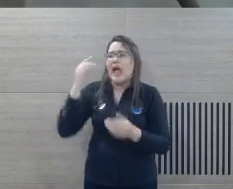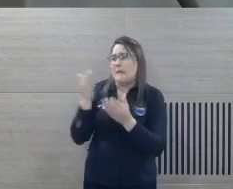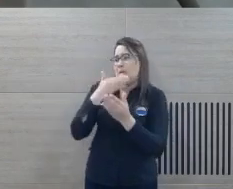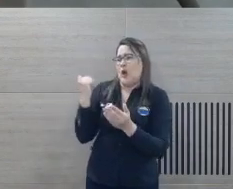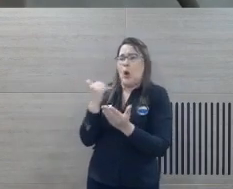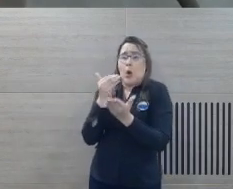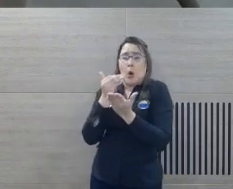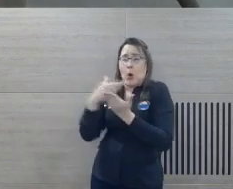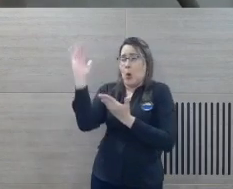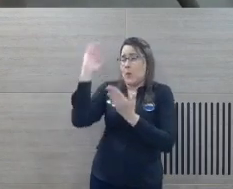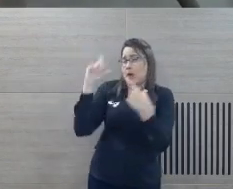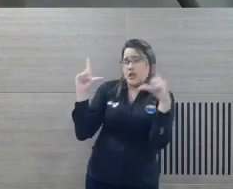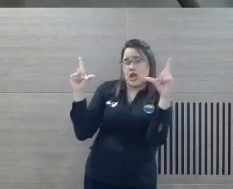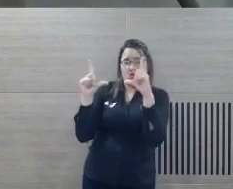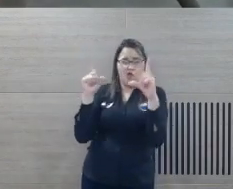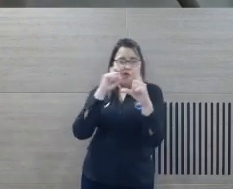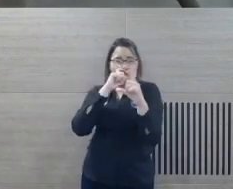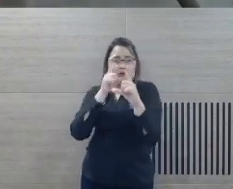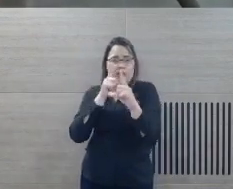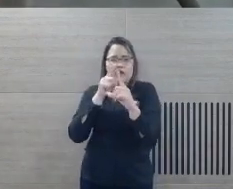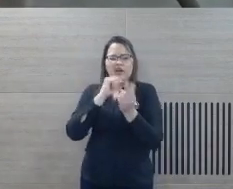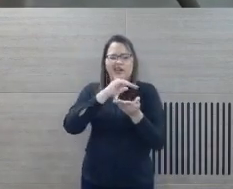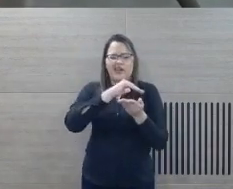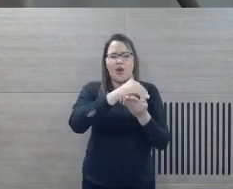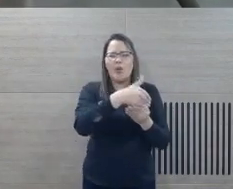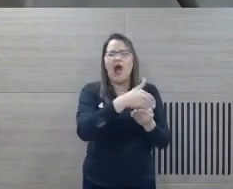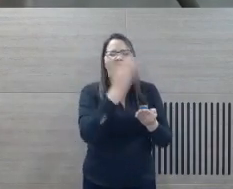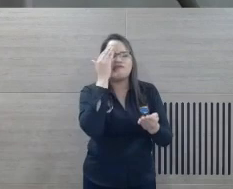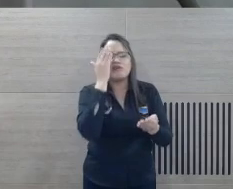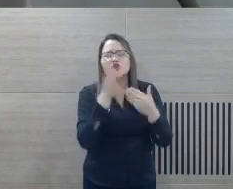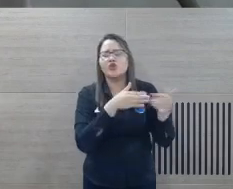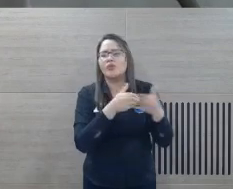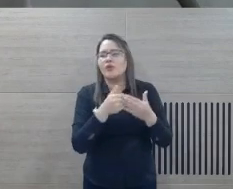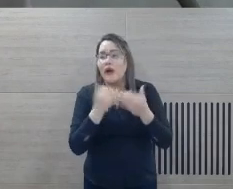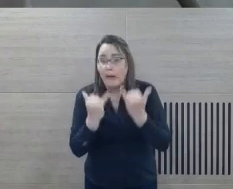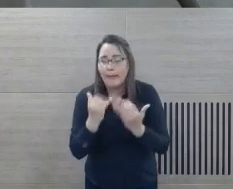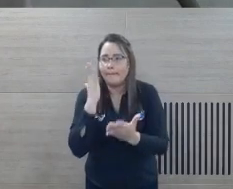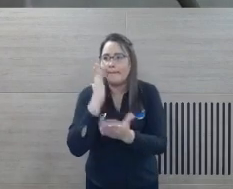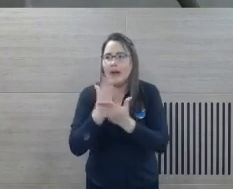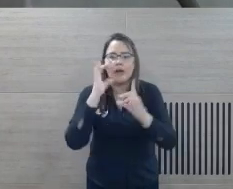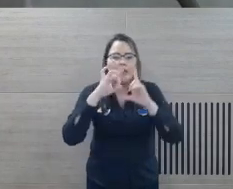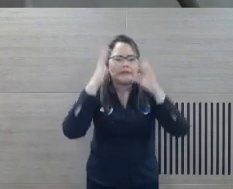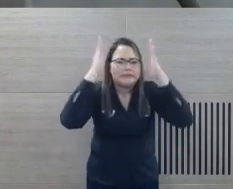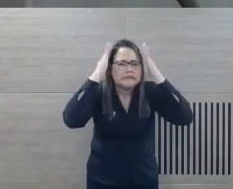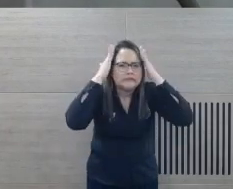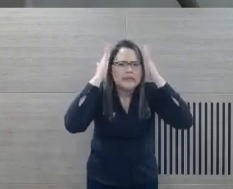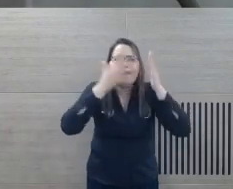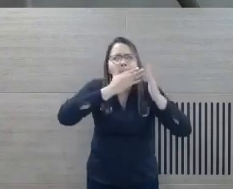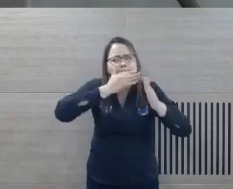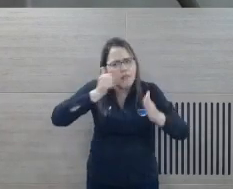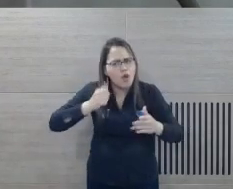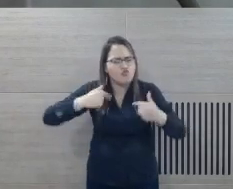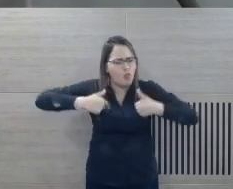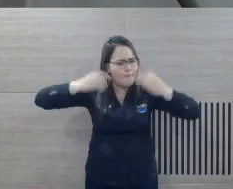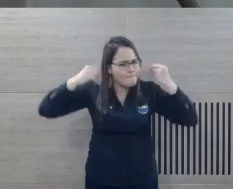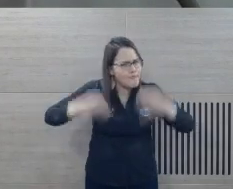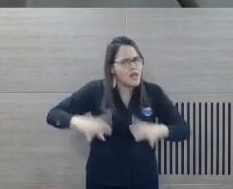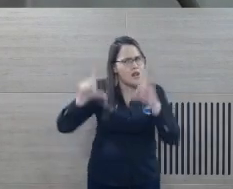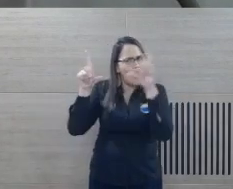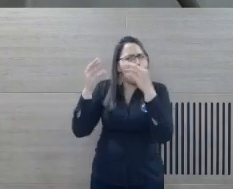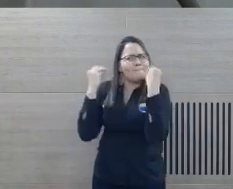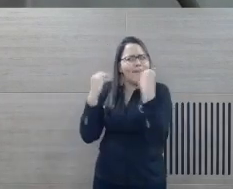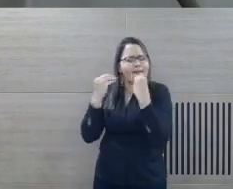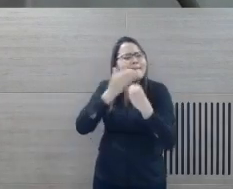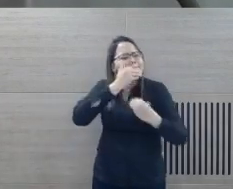poder recibir, por ejemplo, clases o hacer un trabajo. Aprendimos que a veces la casa nos queda pequeña